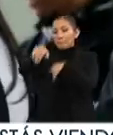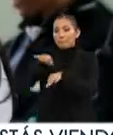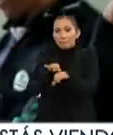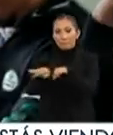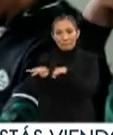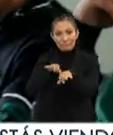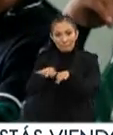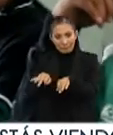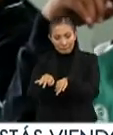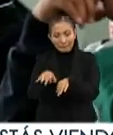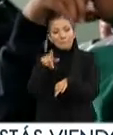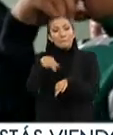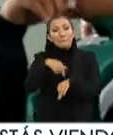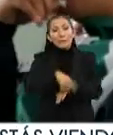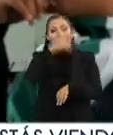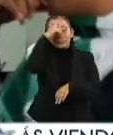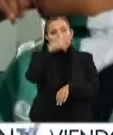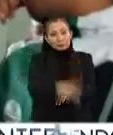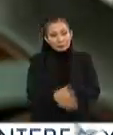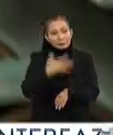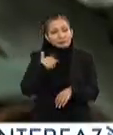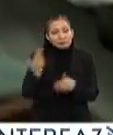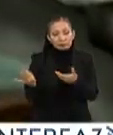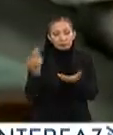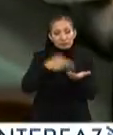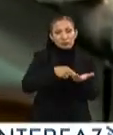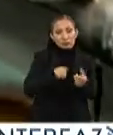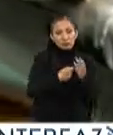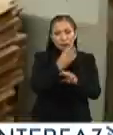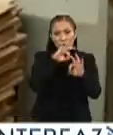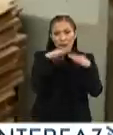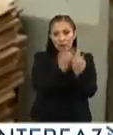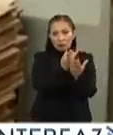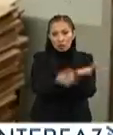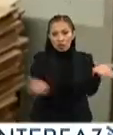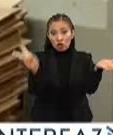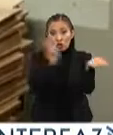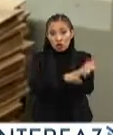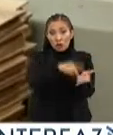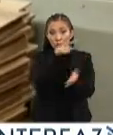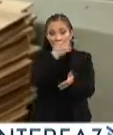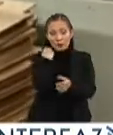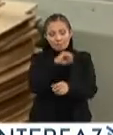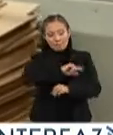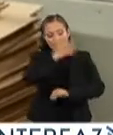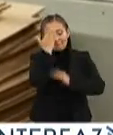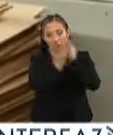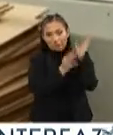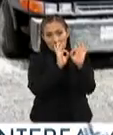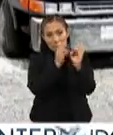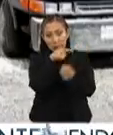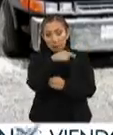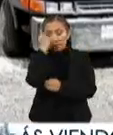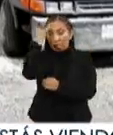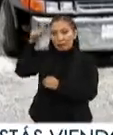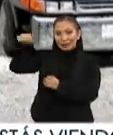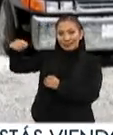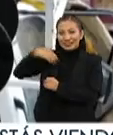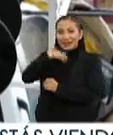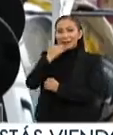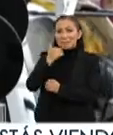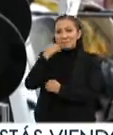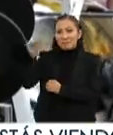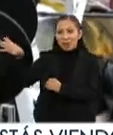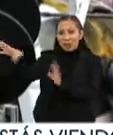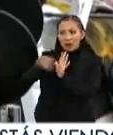oportunidades laborales. Nuestro país ha incorporado el modelo dual de formación profesional, una modalidad surgida en Alemania